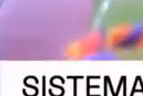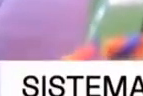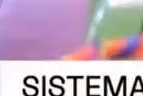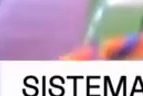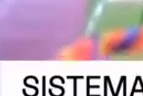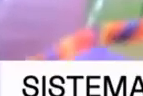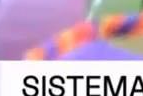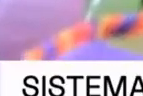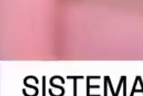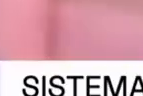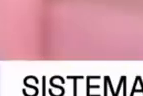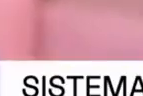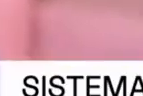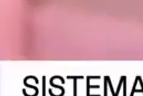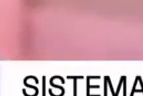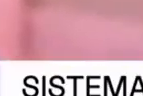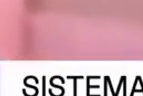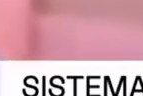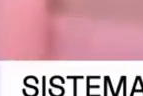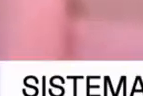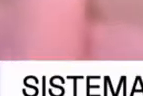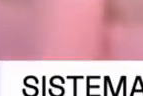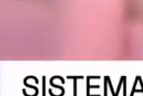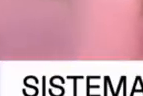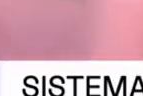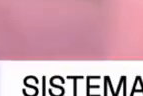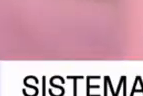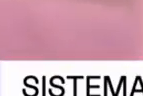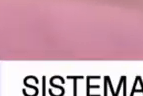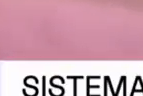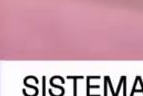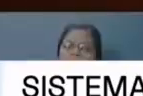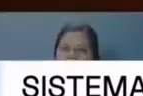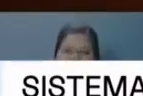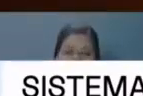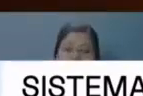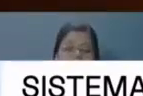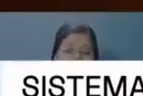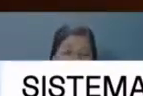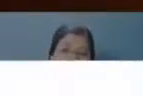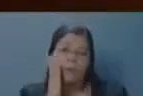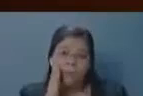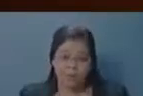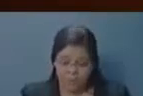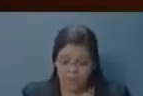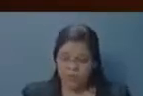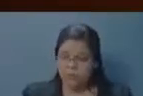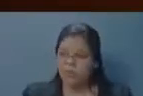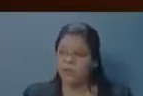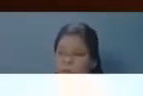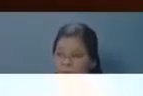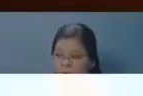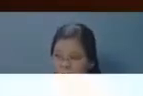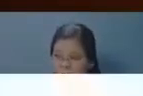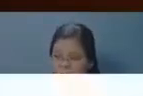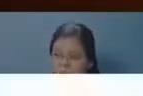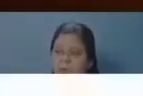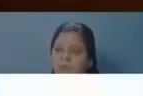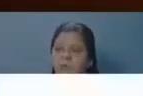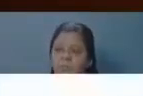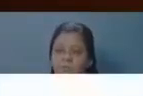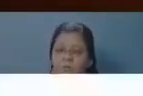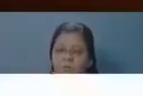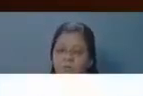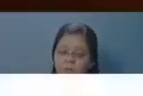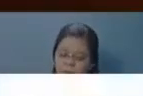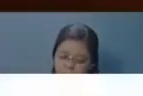salud materno-infantil, hogares de espera materna y centros rurales. Se invertirán 183 millones